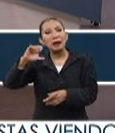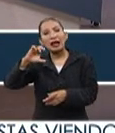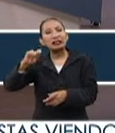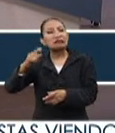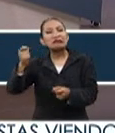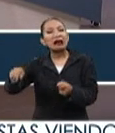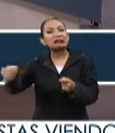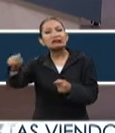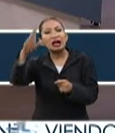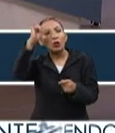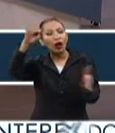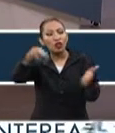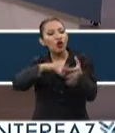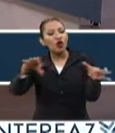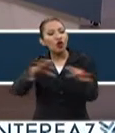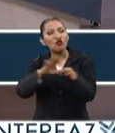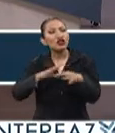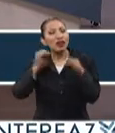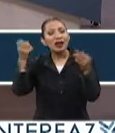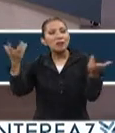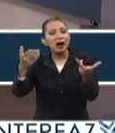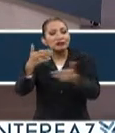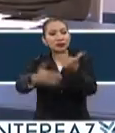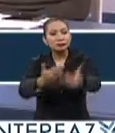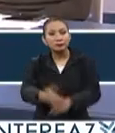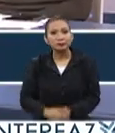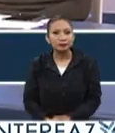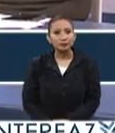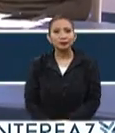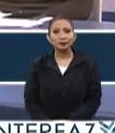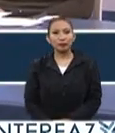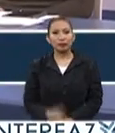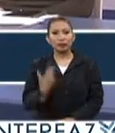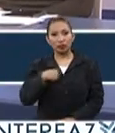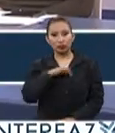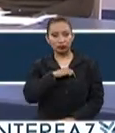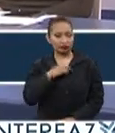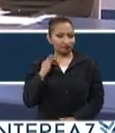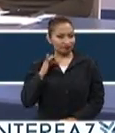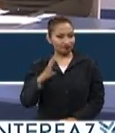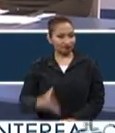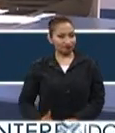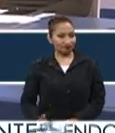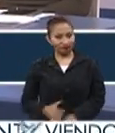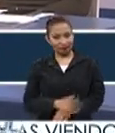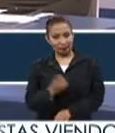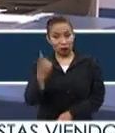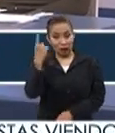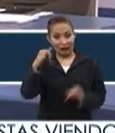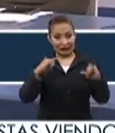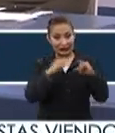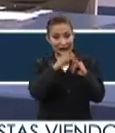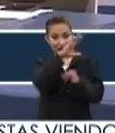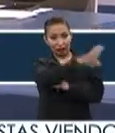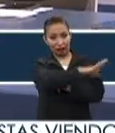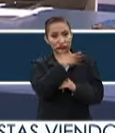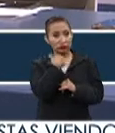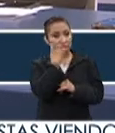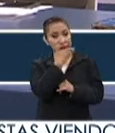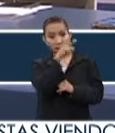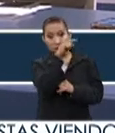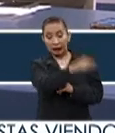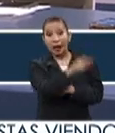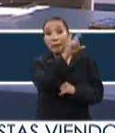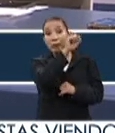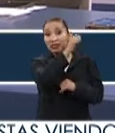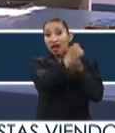trata este convenio, esta fundación y cómo lo van a traer a México? Nos sentimos muy orgullosas porque una institución que lleva también